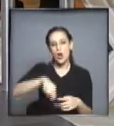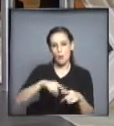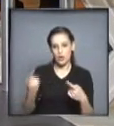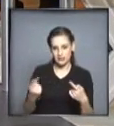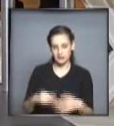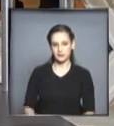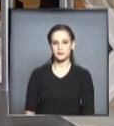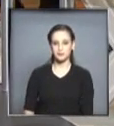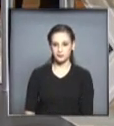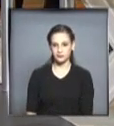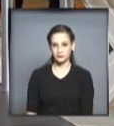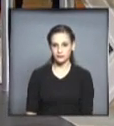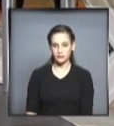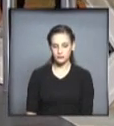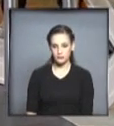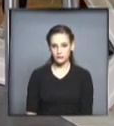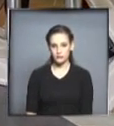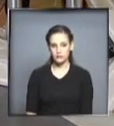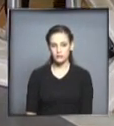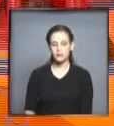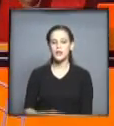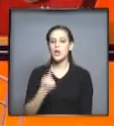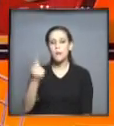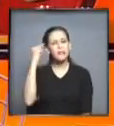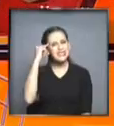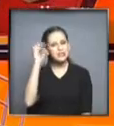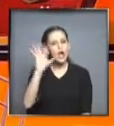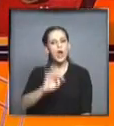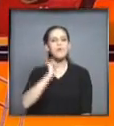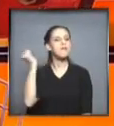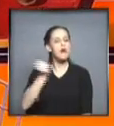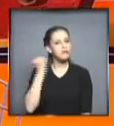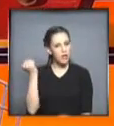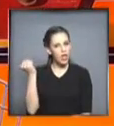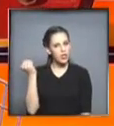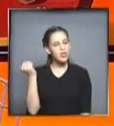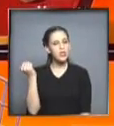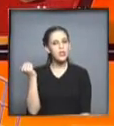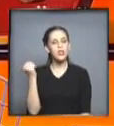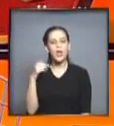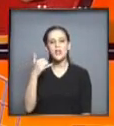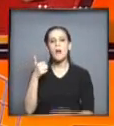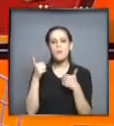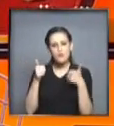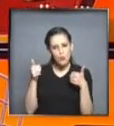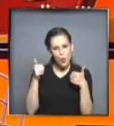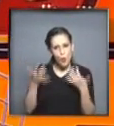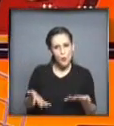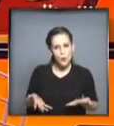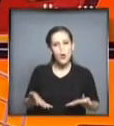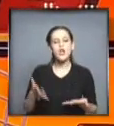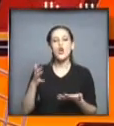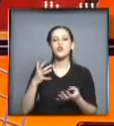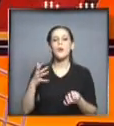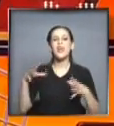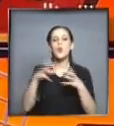animales políticos, hacemos militancia. Igual, a mí me parece muy importante también, más allá de que o sea, está genial que hacer política